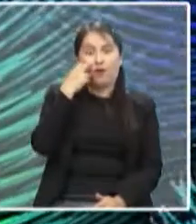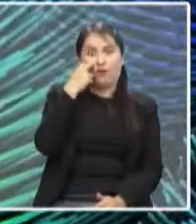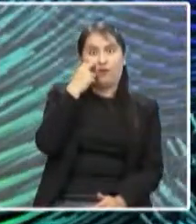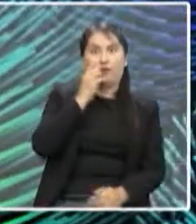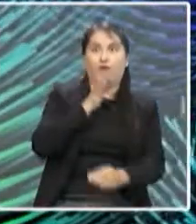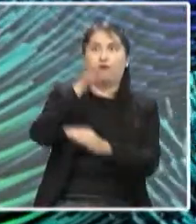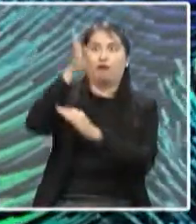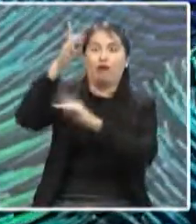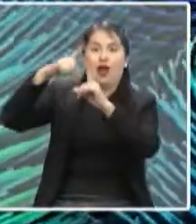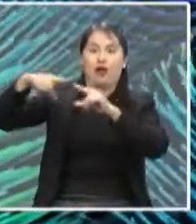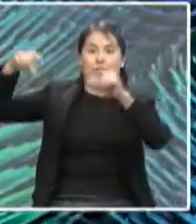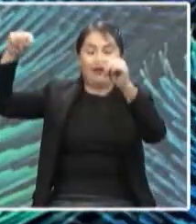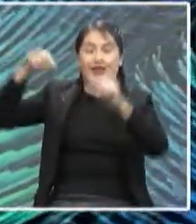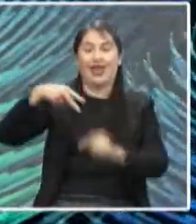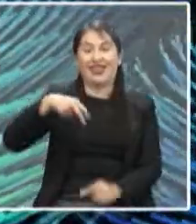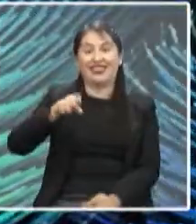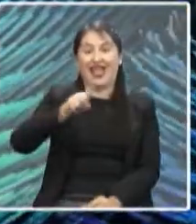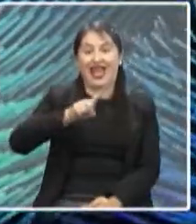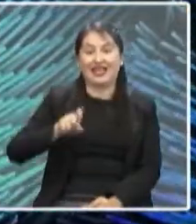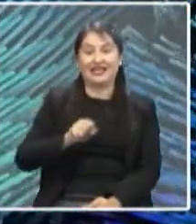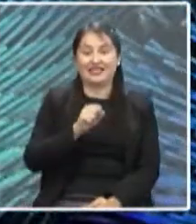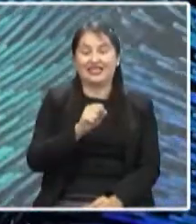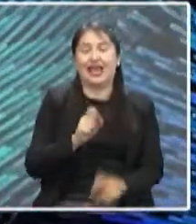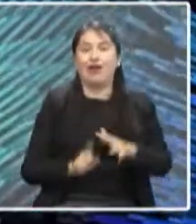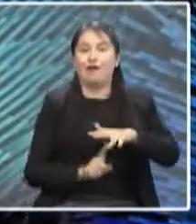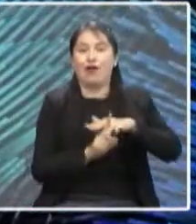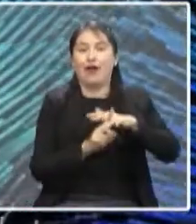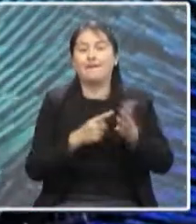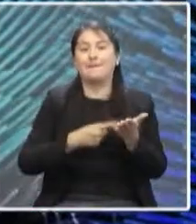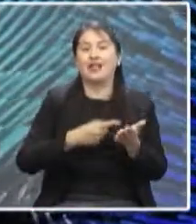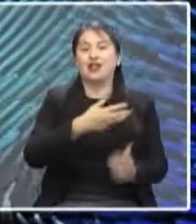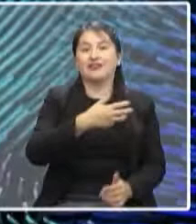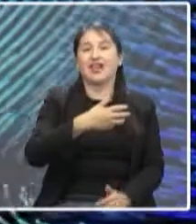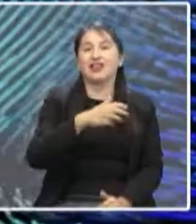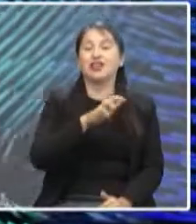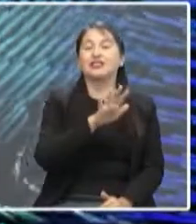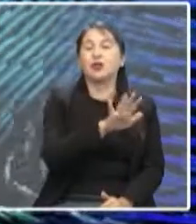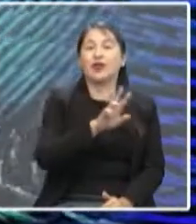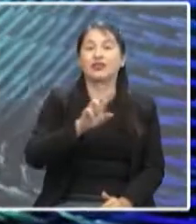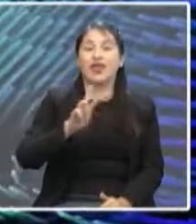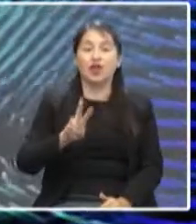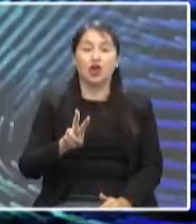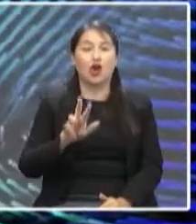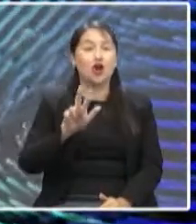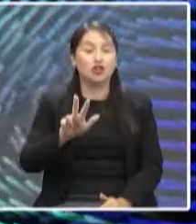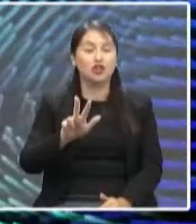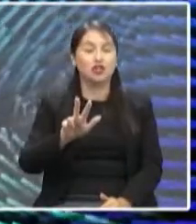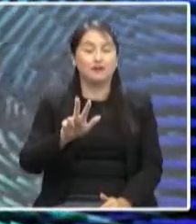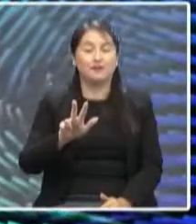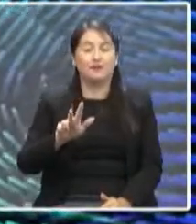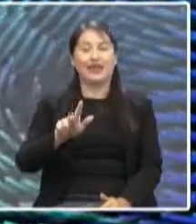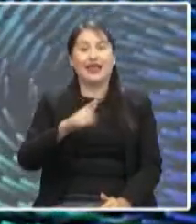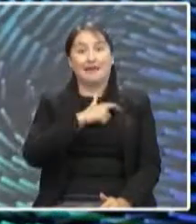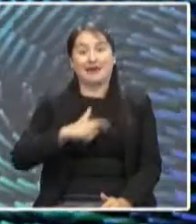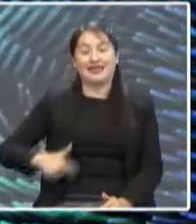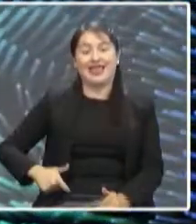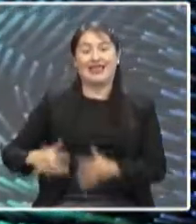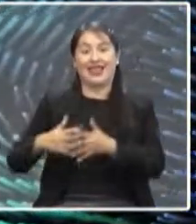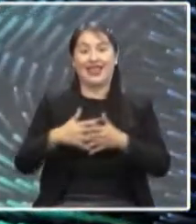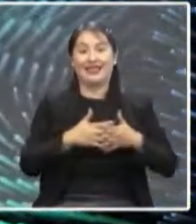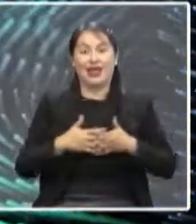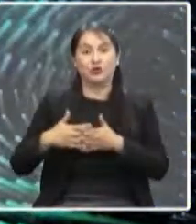sido recién fundada en el 1958 y en el 1962 el presidente de los Estados Unidos estaba